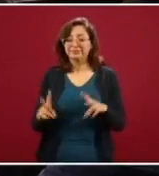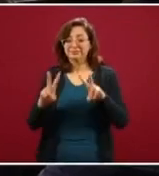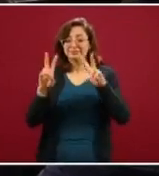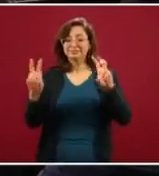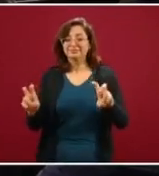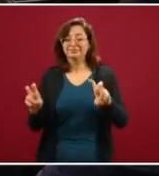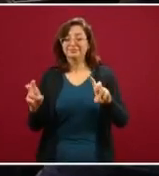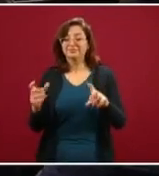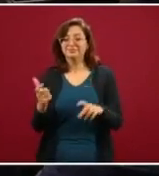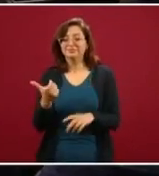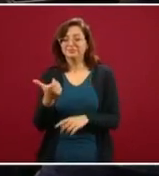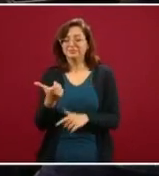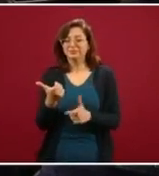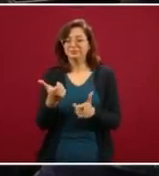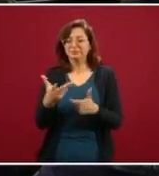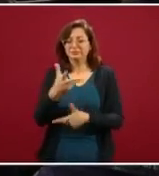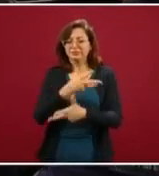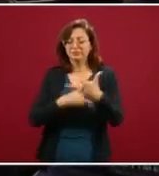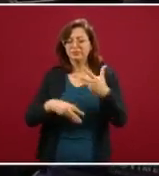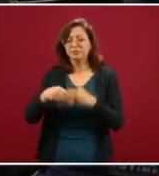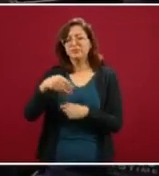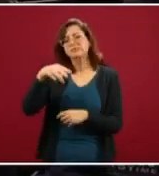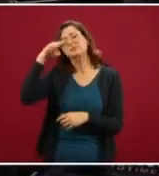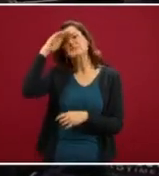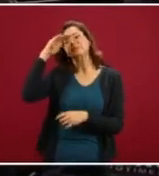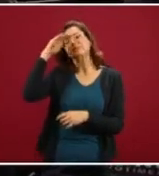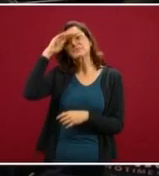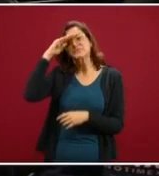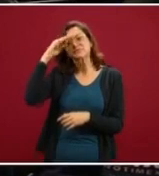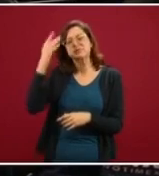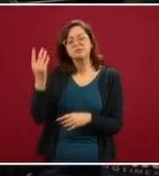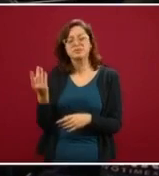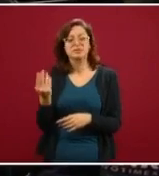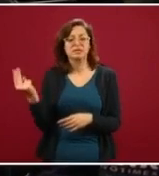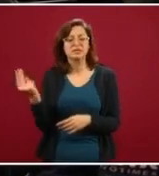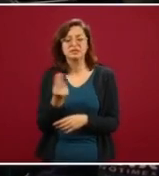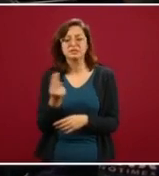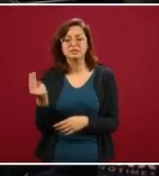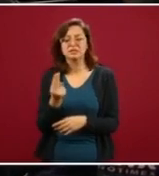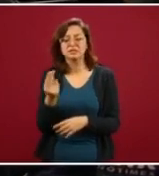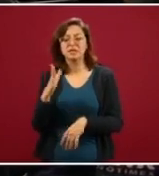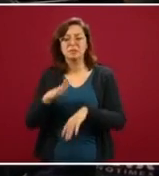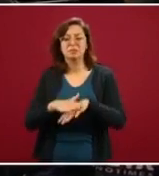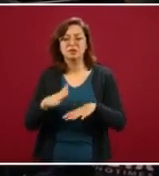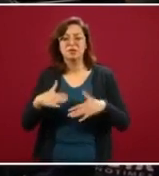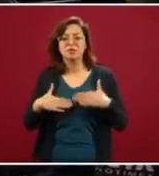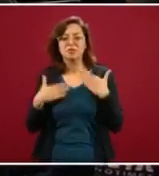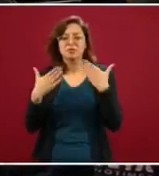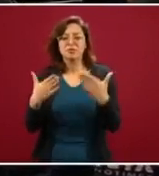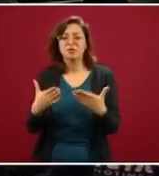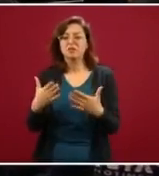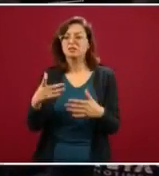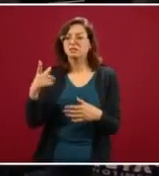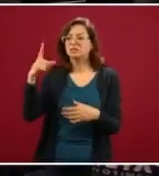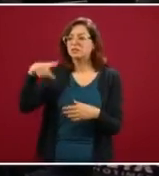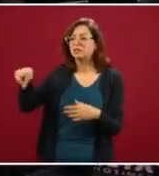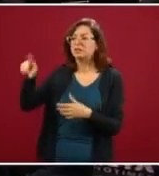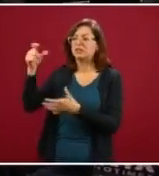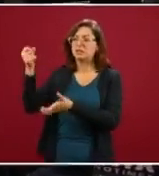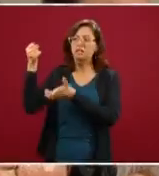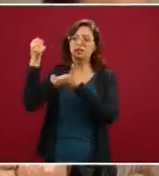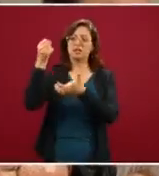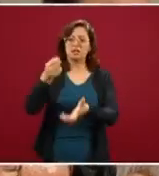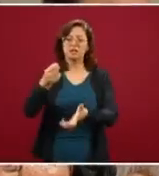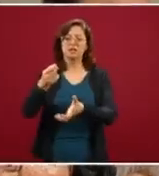pensamos que habría que acelerar alguna política que generara confianza en los inversionistas, en los productores y en los